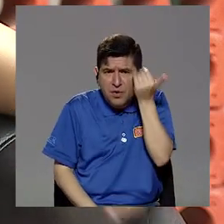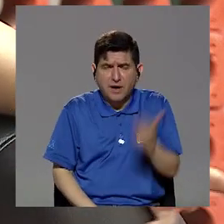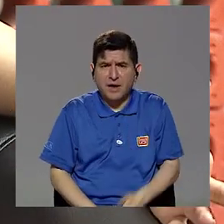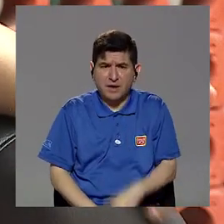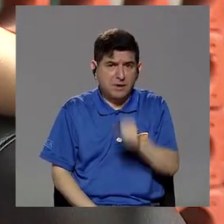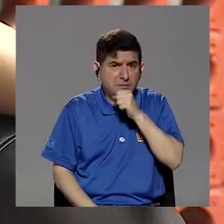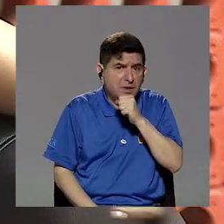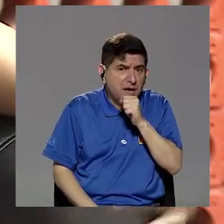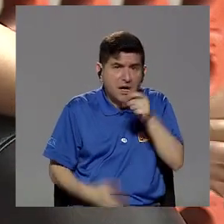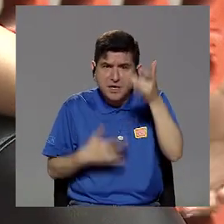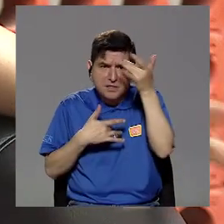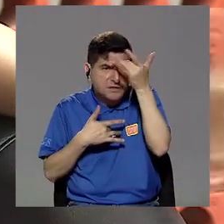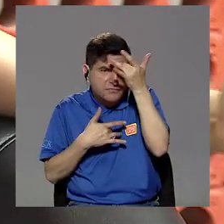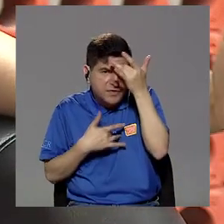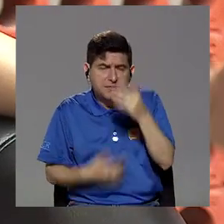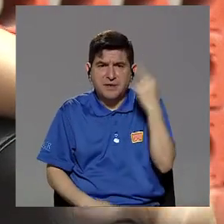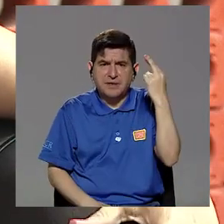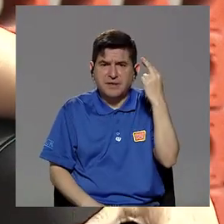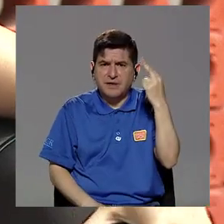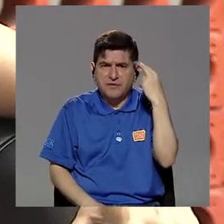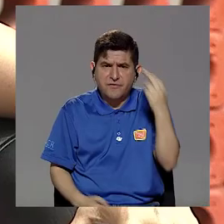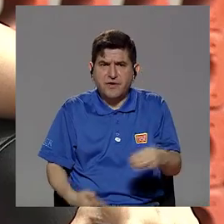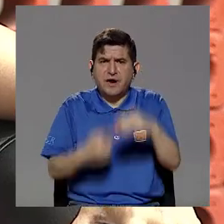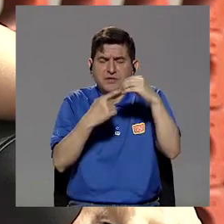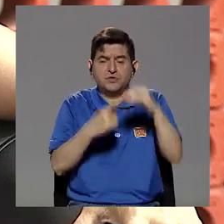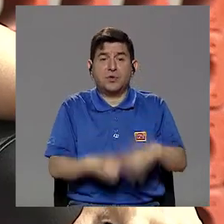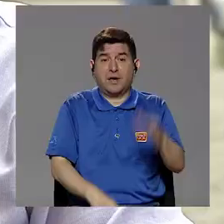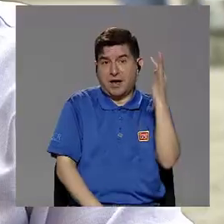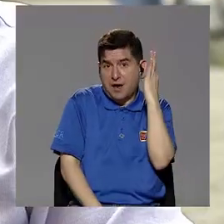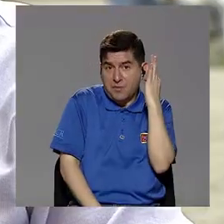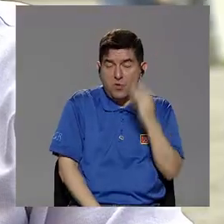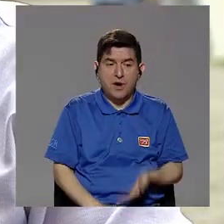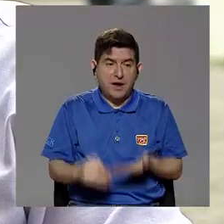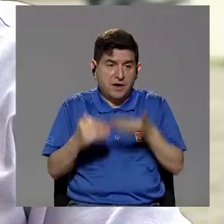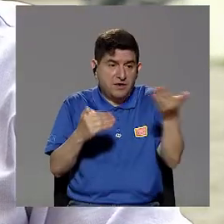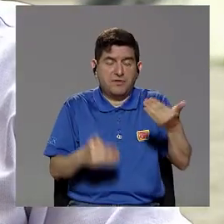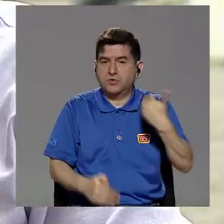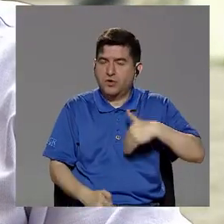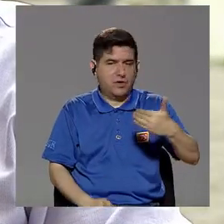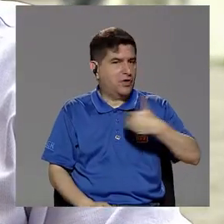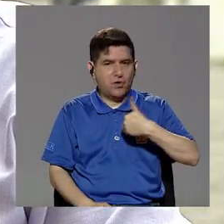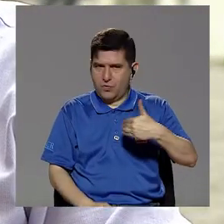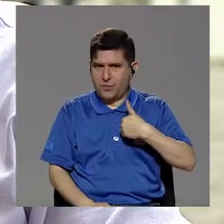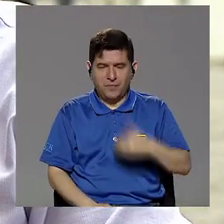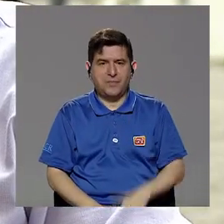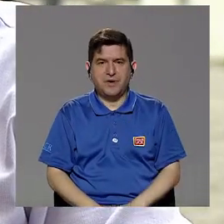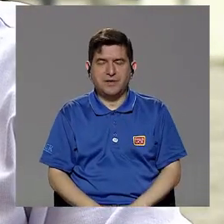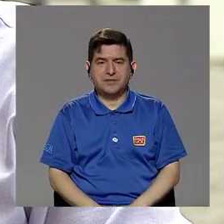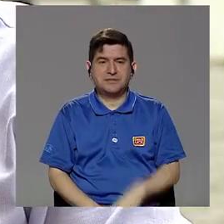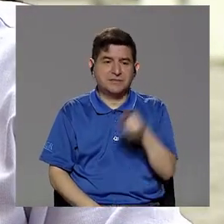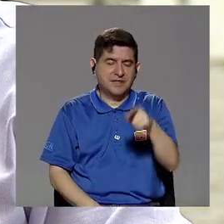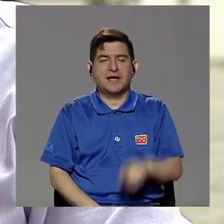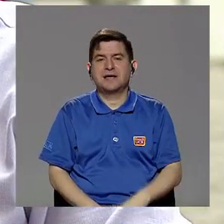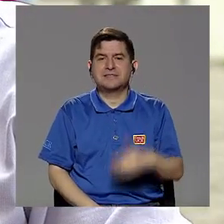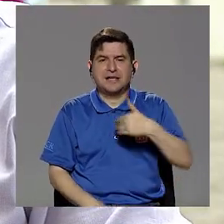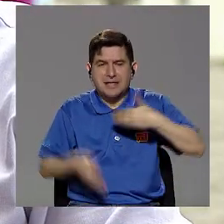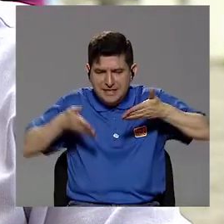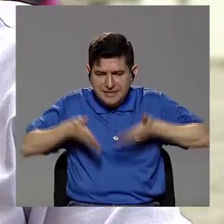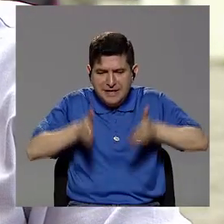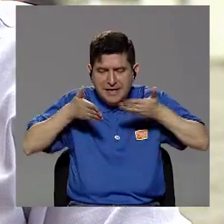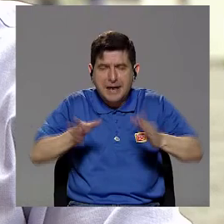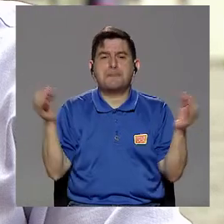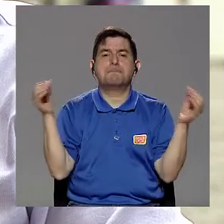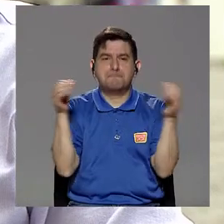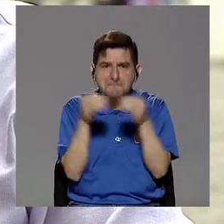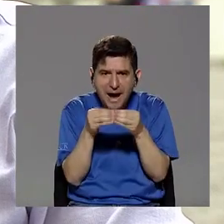alguna enfermedad? ¿Cuáles son las principales causas? En mujeres existe el factor que los hombres no van a tener, que es la multiparidad. O sea, las mujeres entre más